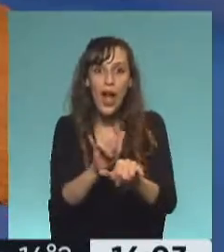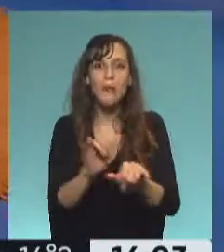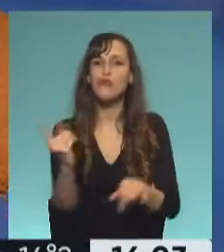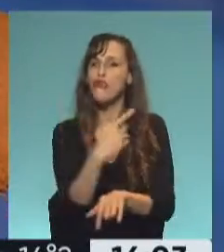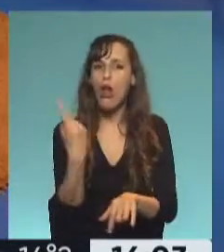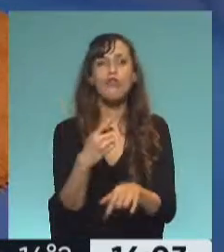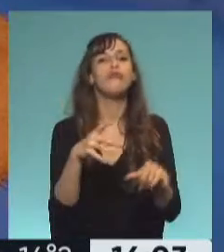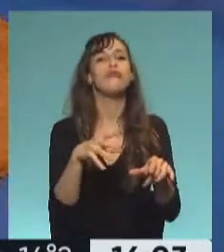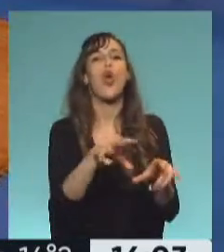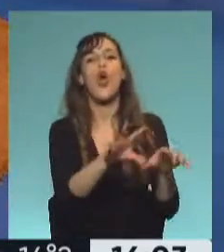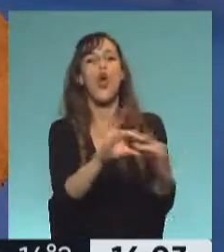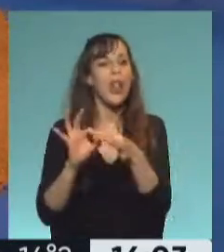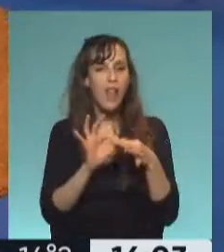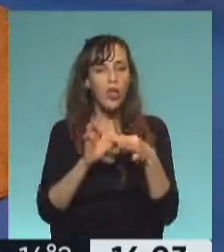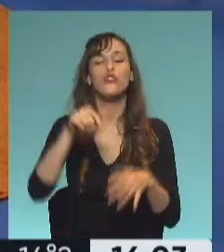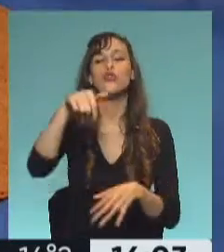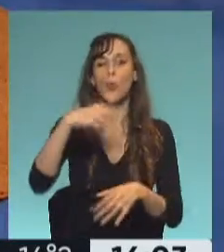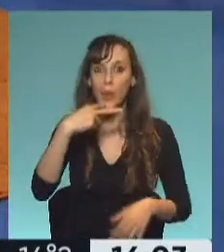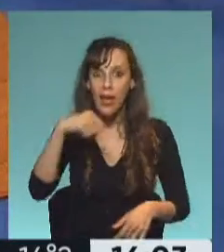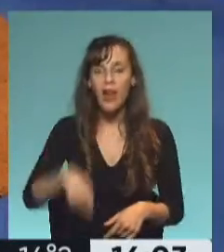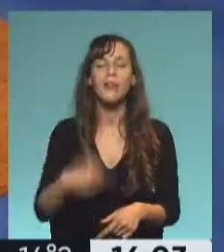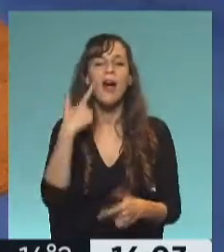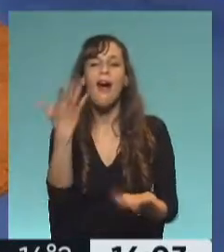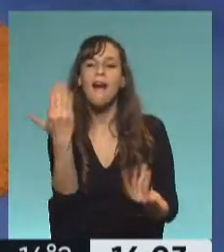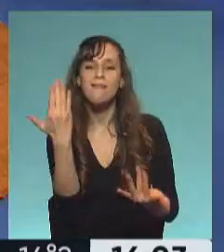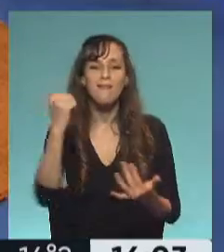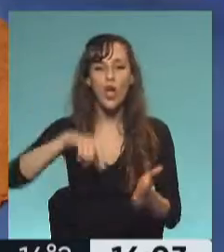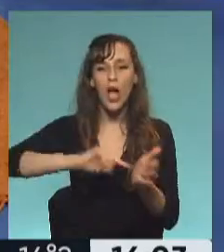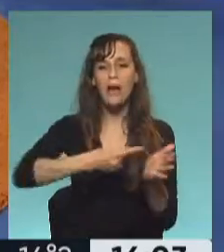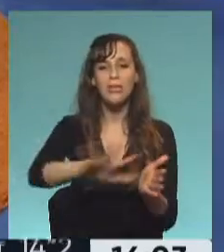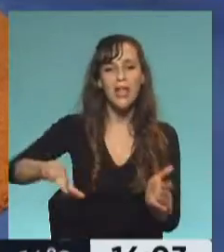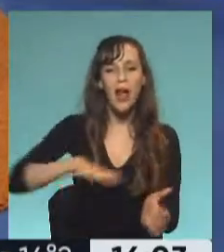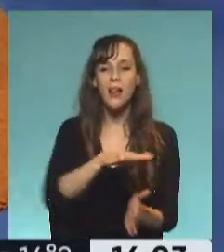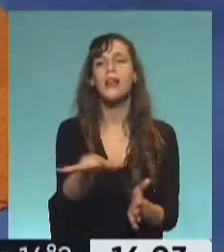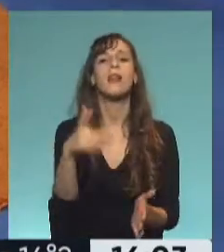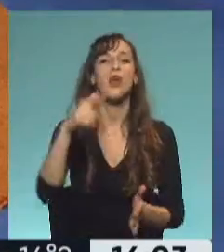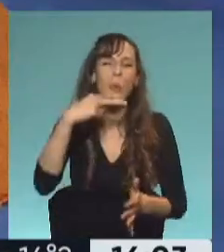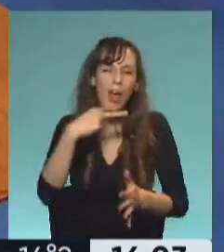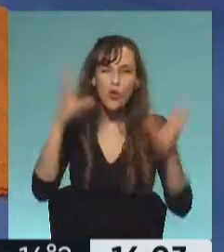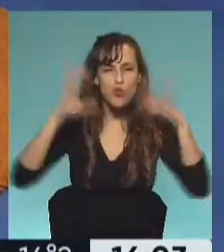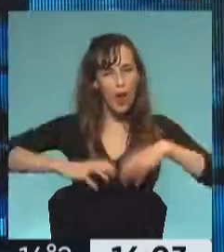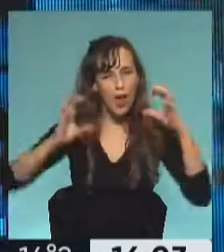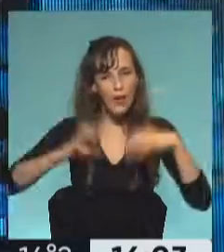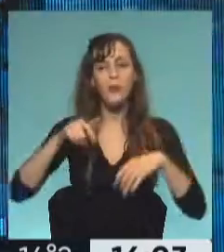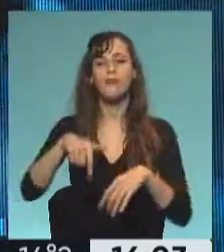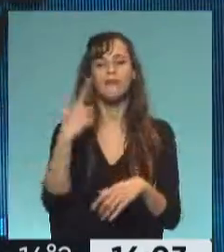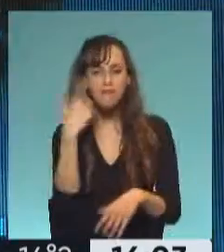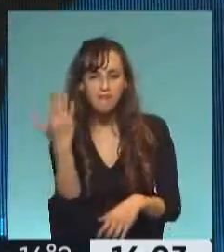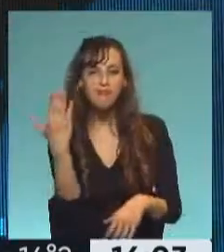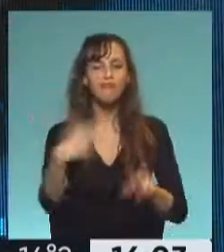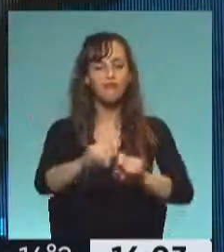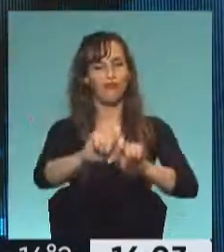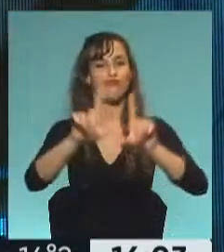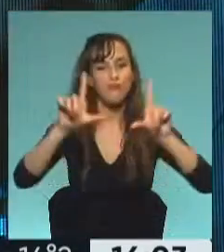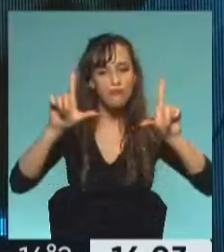y vamos a empezar a abrir ventanitas aquí, por lo menos en la capital federal, un viernes lluvioso. Así que abrimos ventanita de